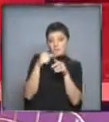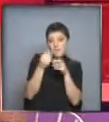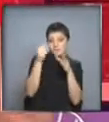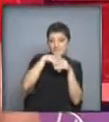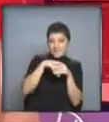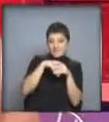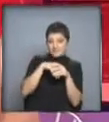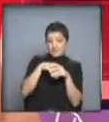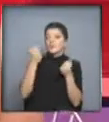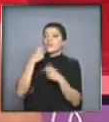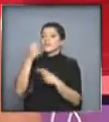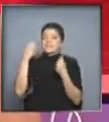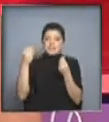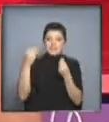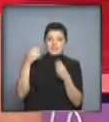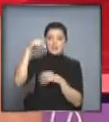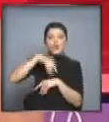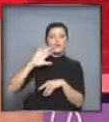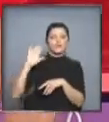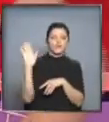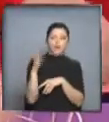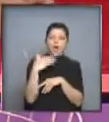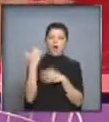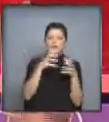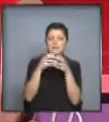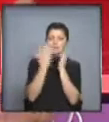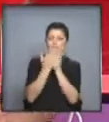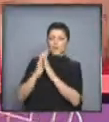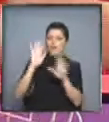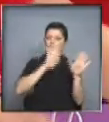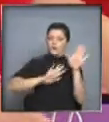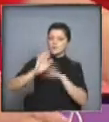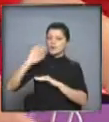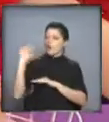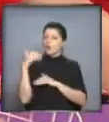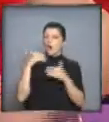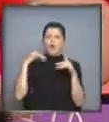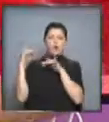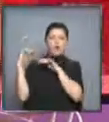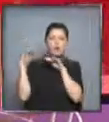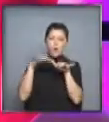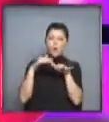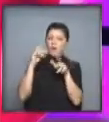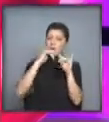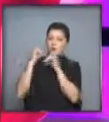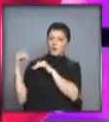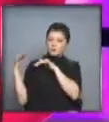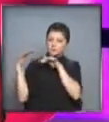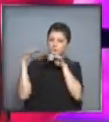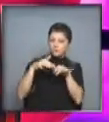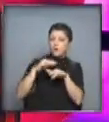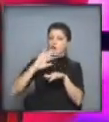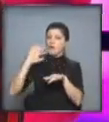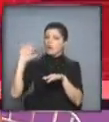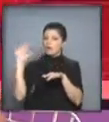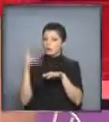van a decir? Hoy todos los centros de estudiantes que hay organizados, todos los pibes que van y hacen apoyo escolar, o todos los pibes que hoy tienen una